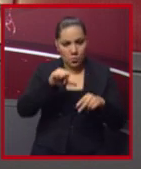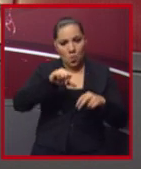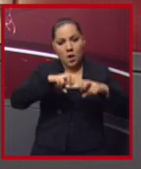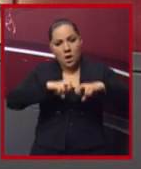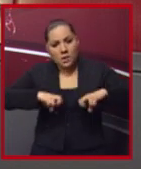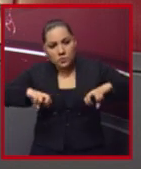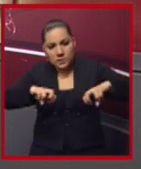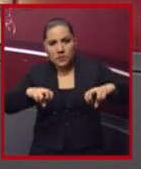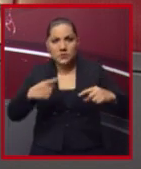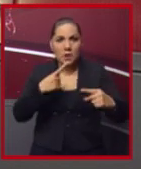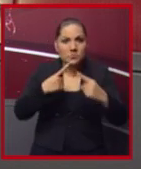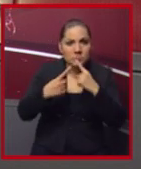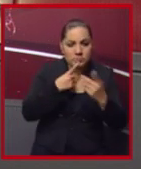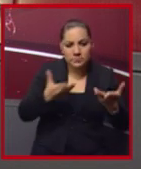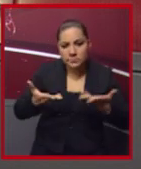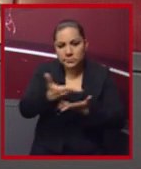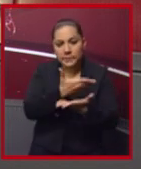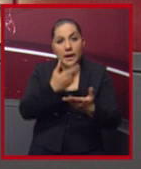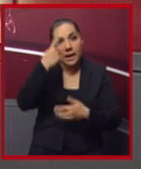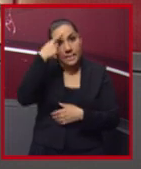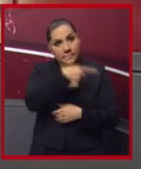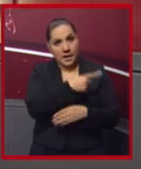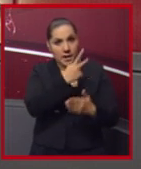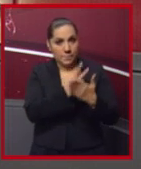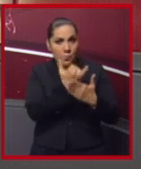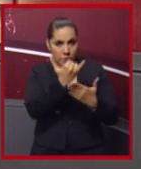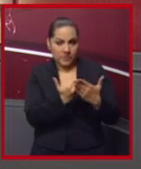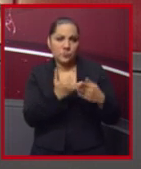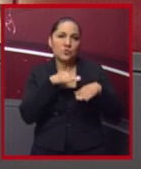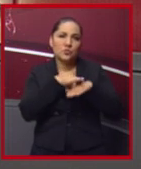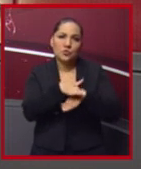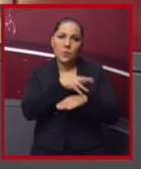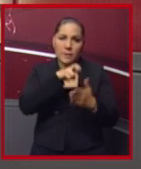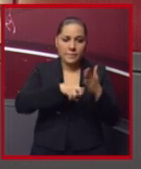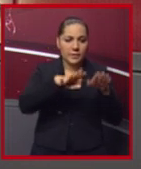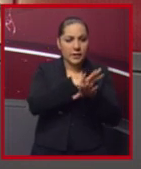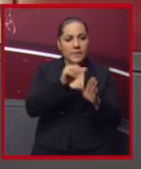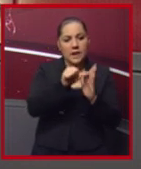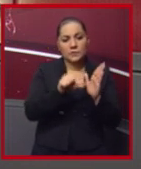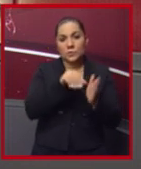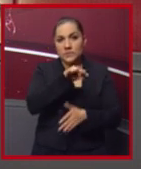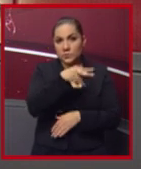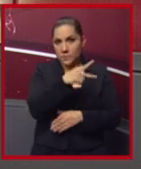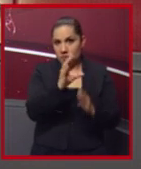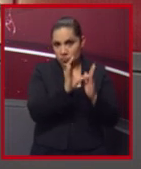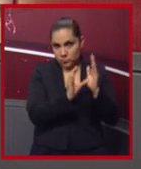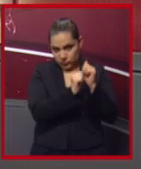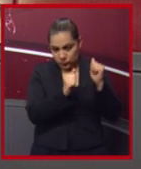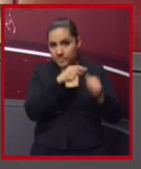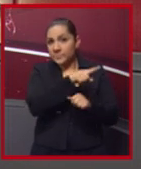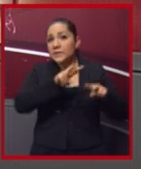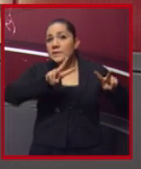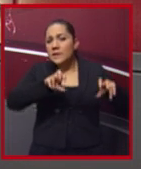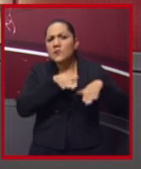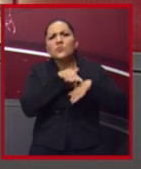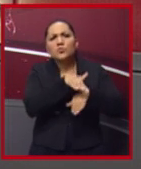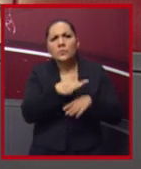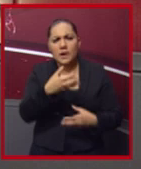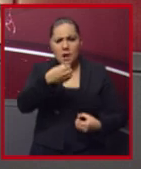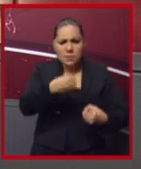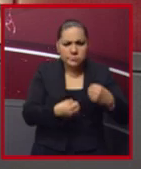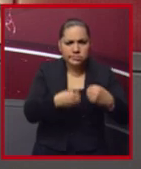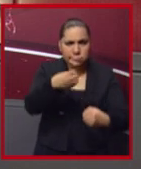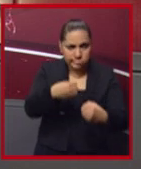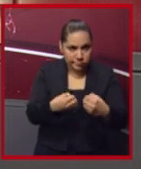dedicadas a analizar el dictamen de una minuta con proyecto de reforma al artículo 19 constitucional en materia de prisión preventiva oficiosa para